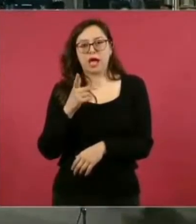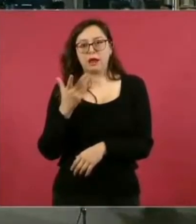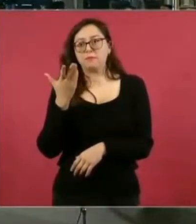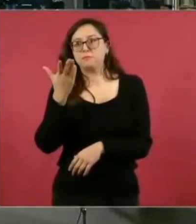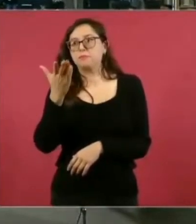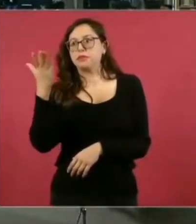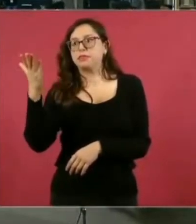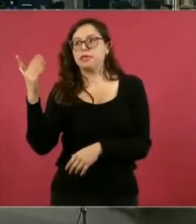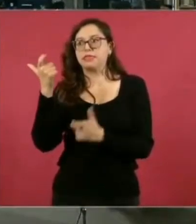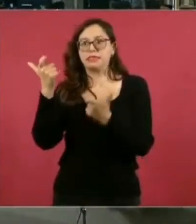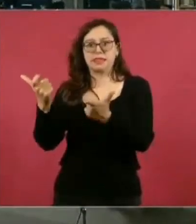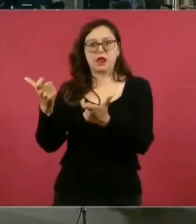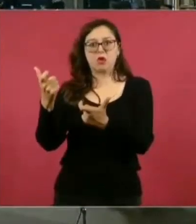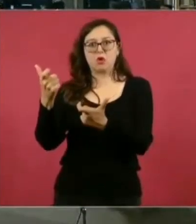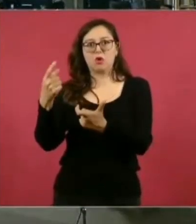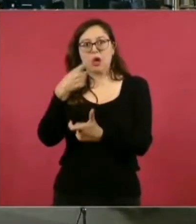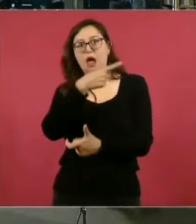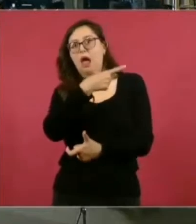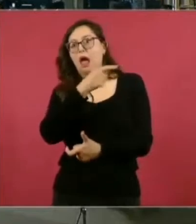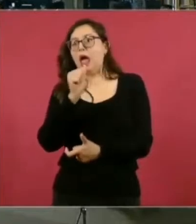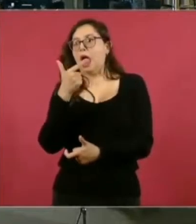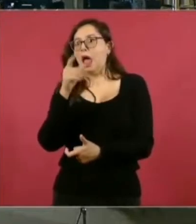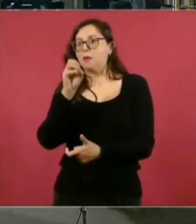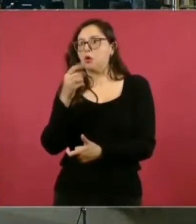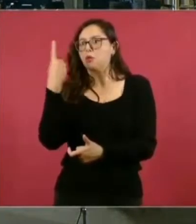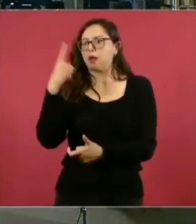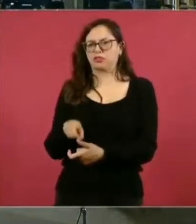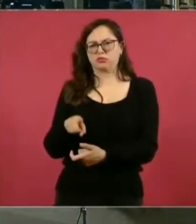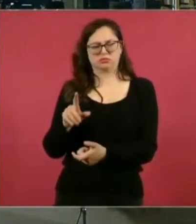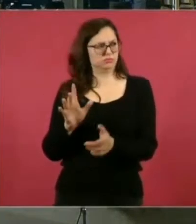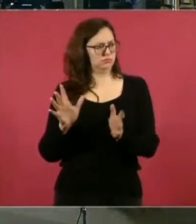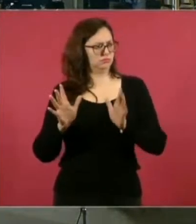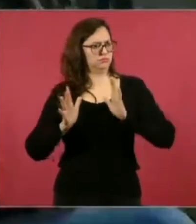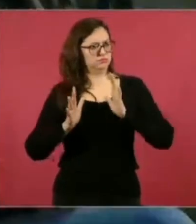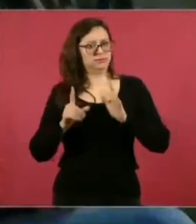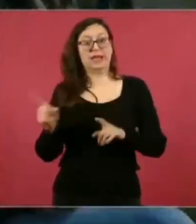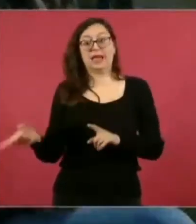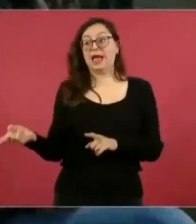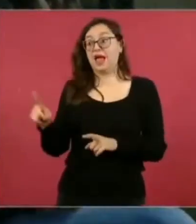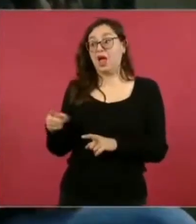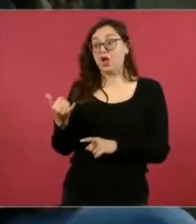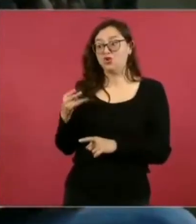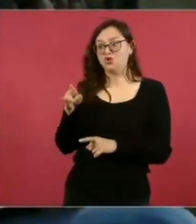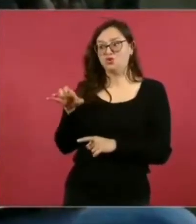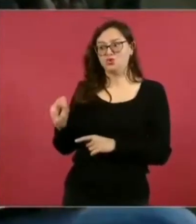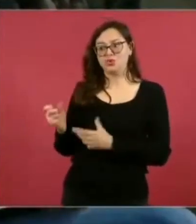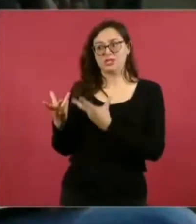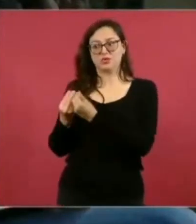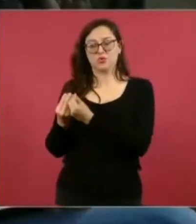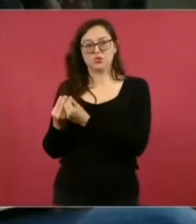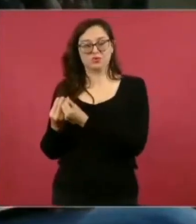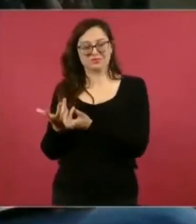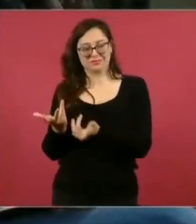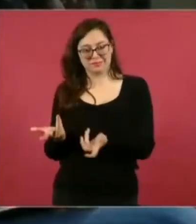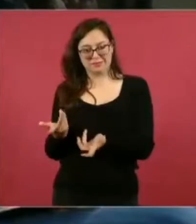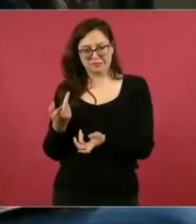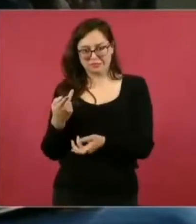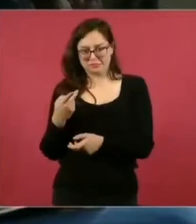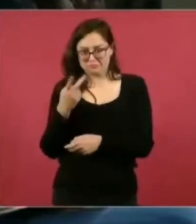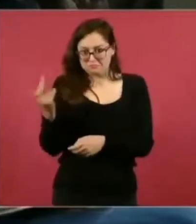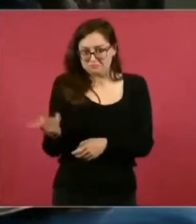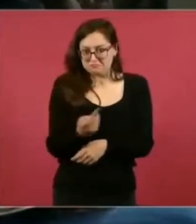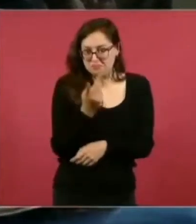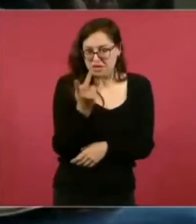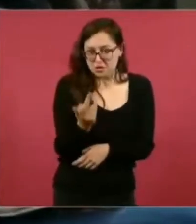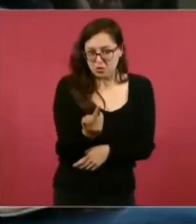con Yunes Linares. Se lo pregunto porque usted conoce a Yunes Linares y